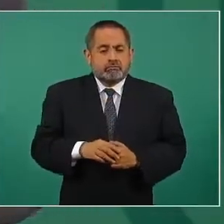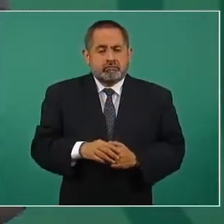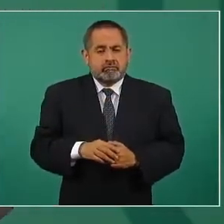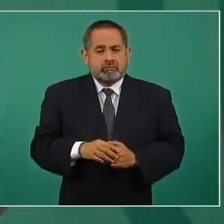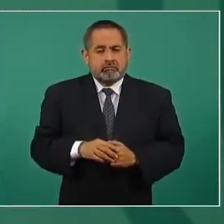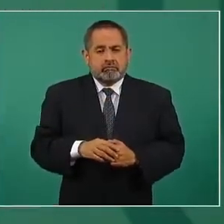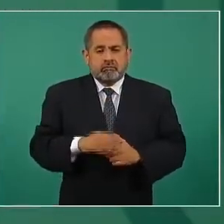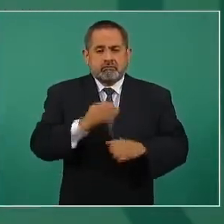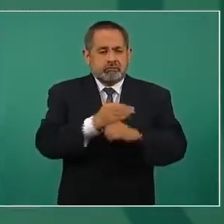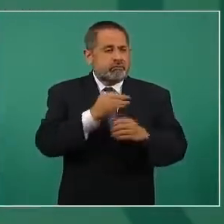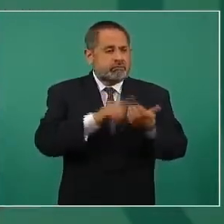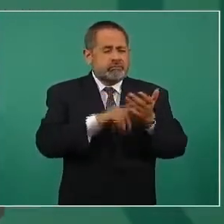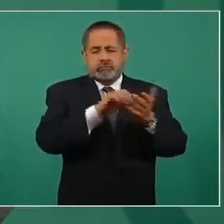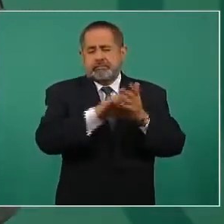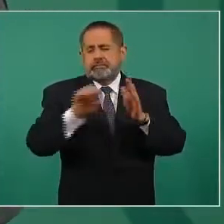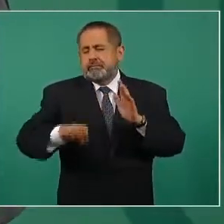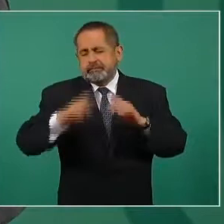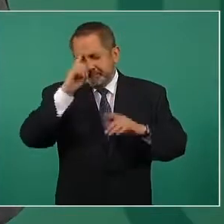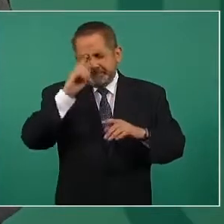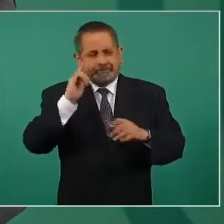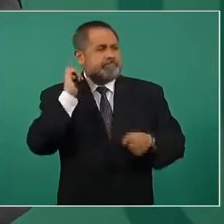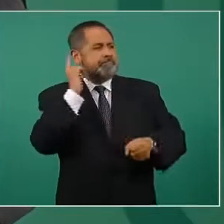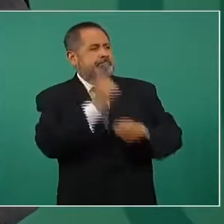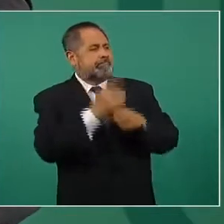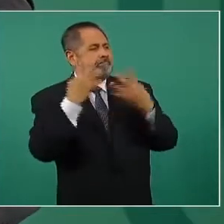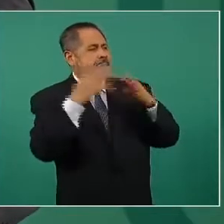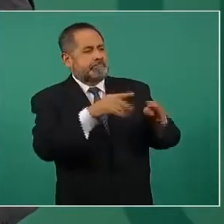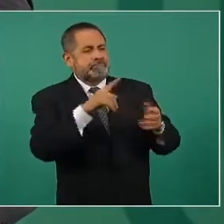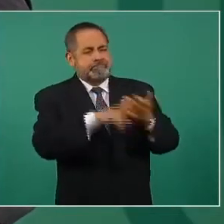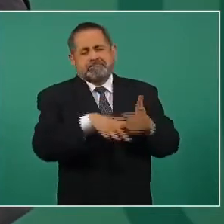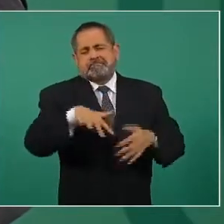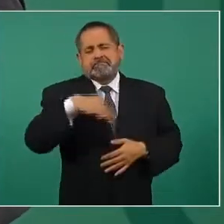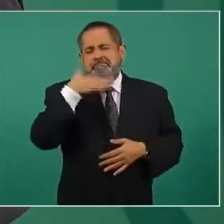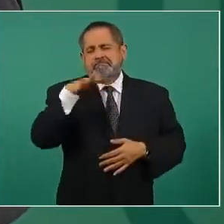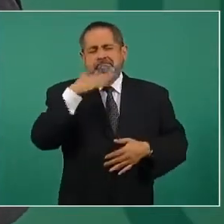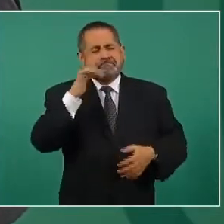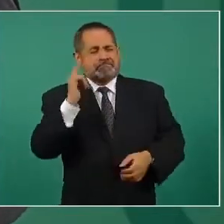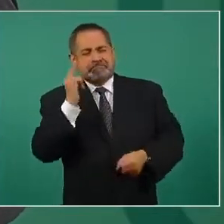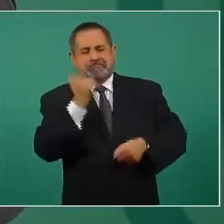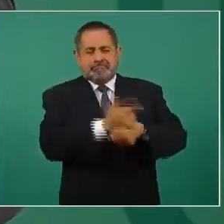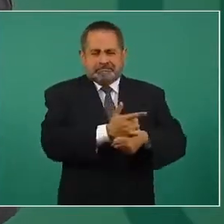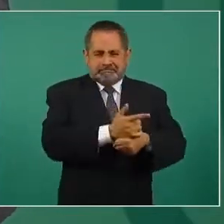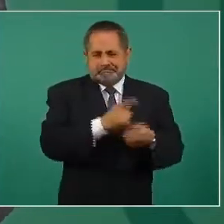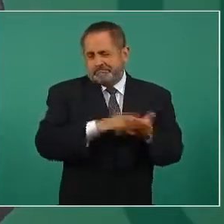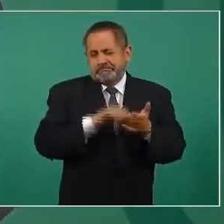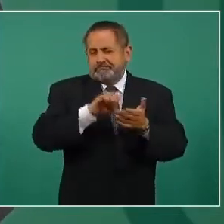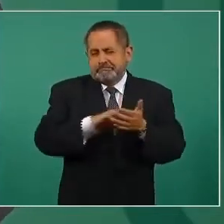un escándalo de corrupción, se involucra a